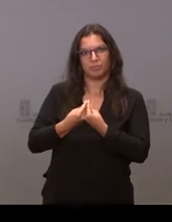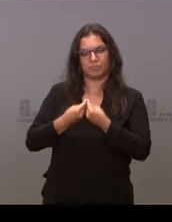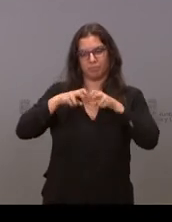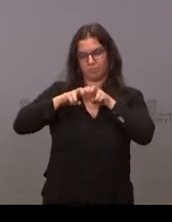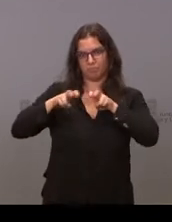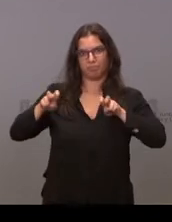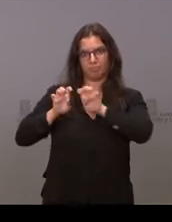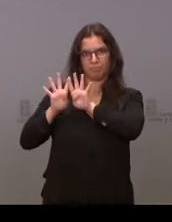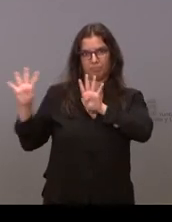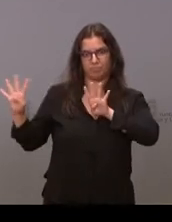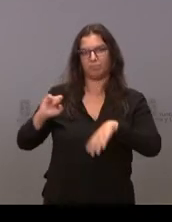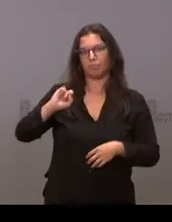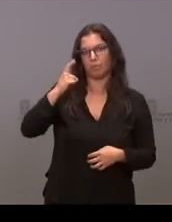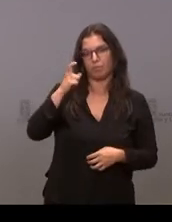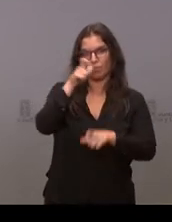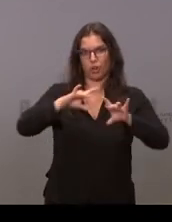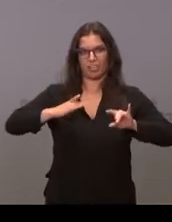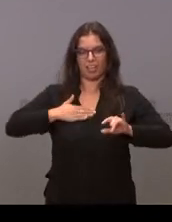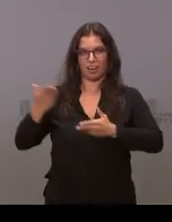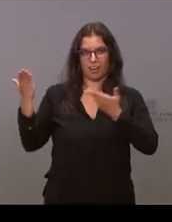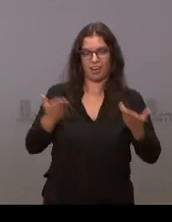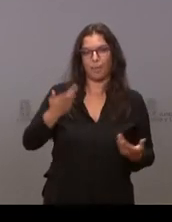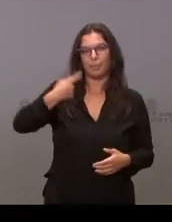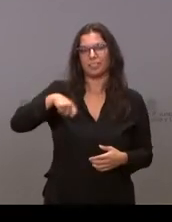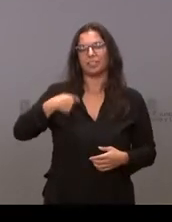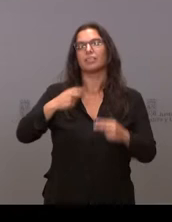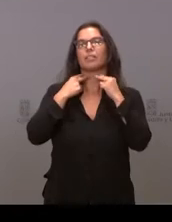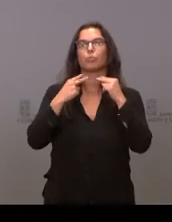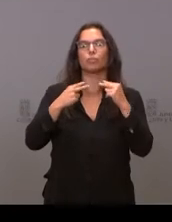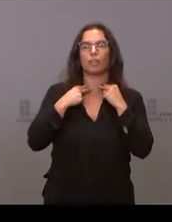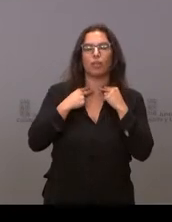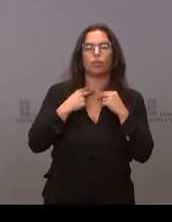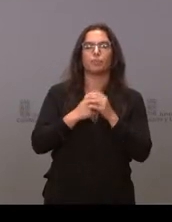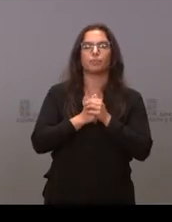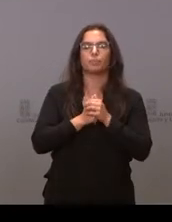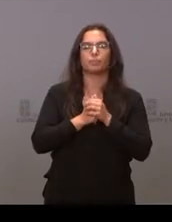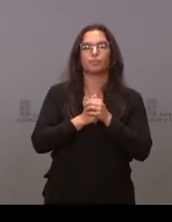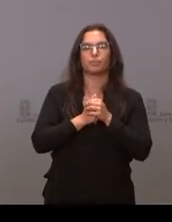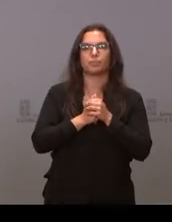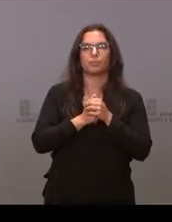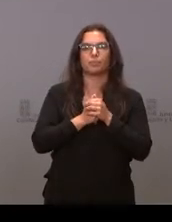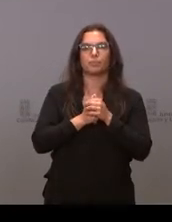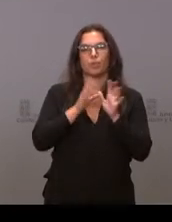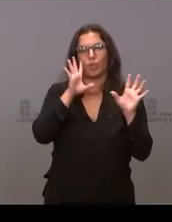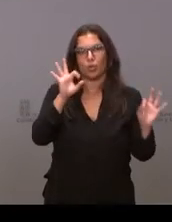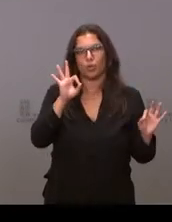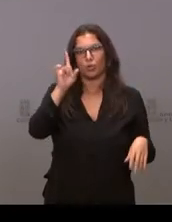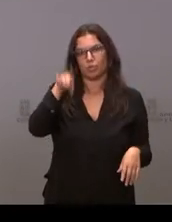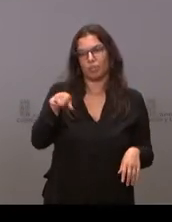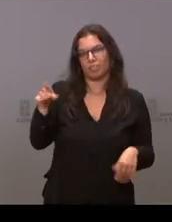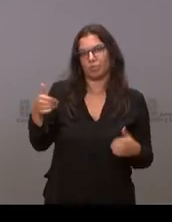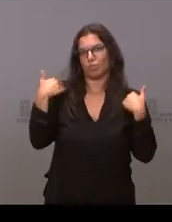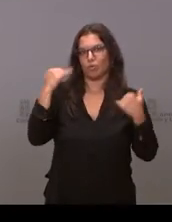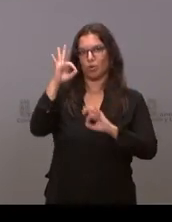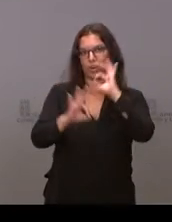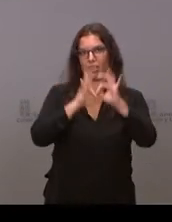En primer lugar, a los anfitriones, al presidente de la Diputación, Javier Iglesias, y, por supuesto, organizador de este